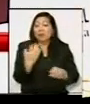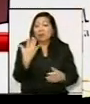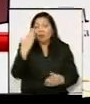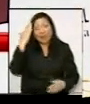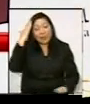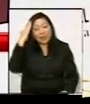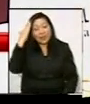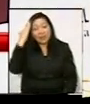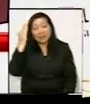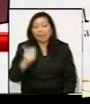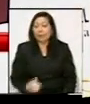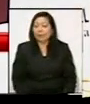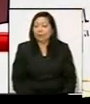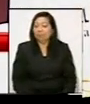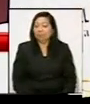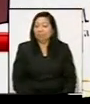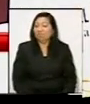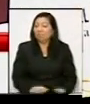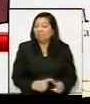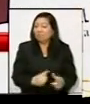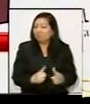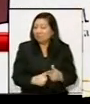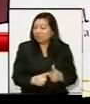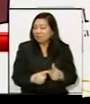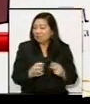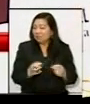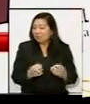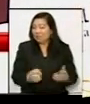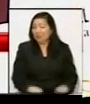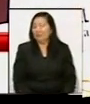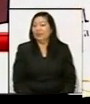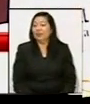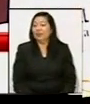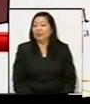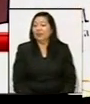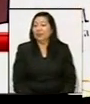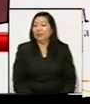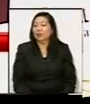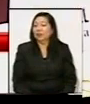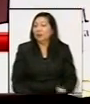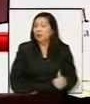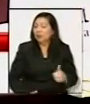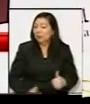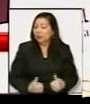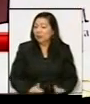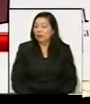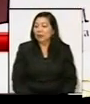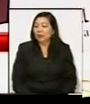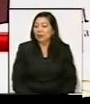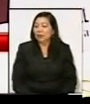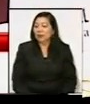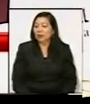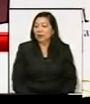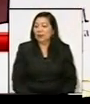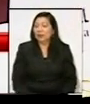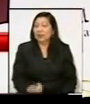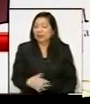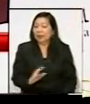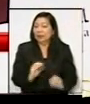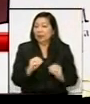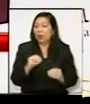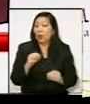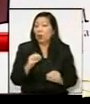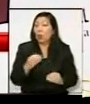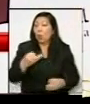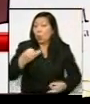días entonces en realidad son hechos sobre los cuales son hechos con lo cual ya se va a juicio